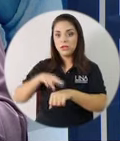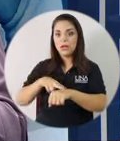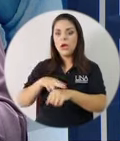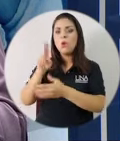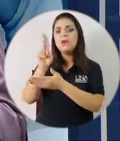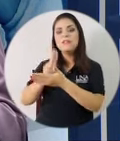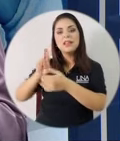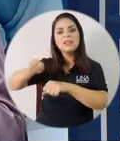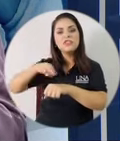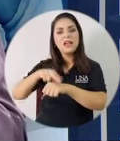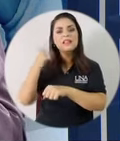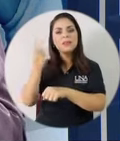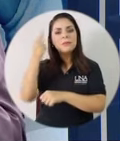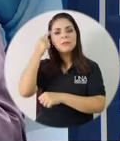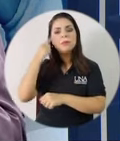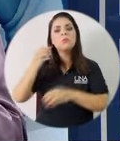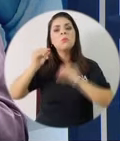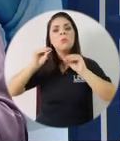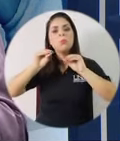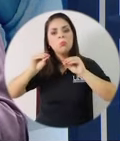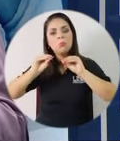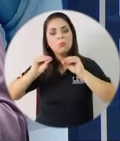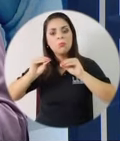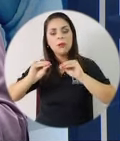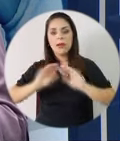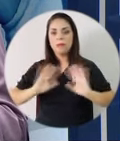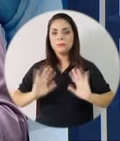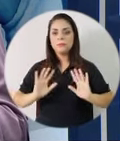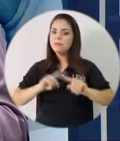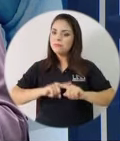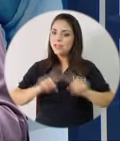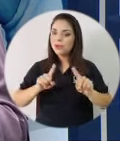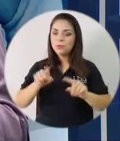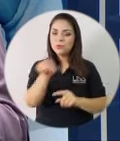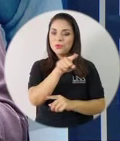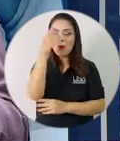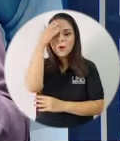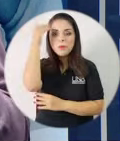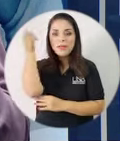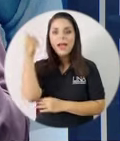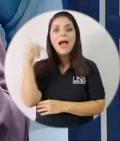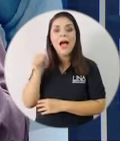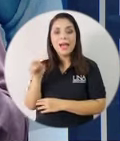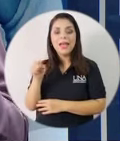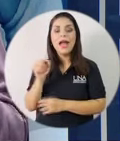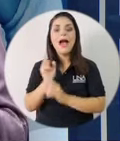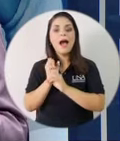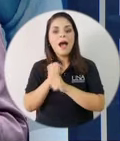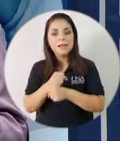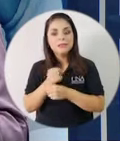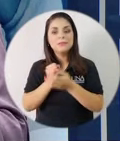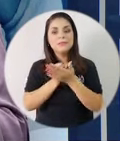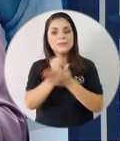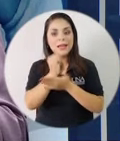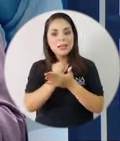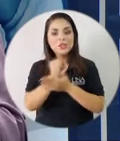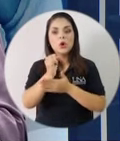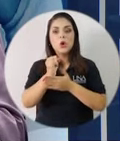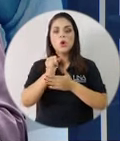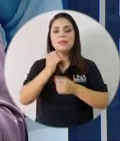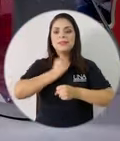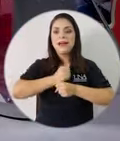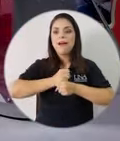generalmente es vista desde la perspectiva de la docencia, pero a Sí. veces el público olvida que también existen la investigación,